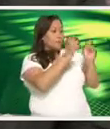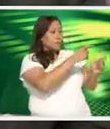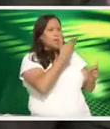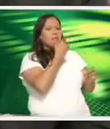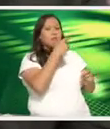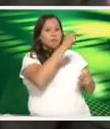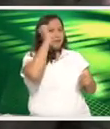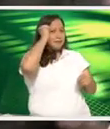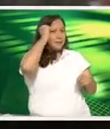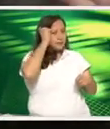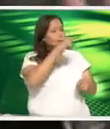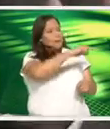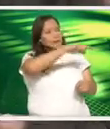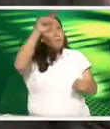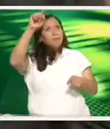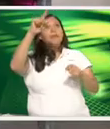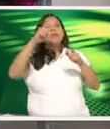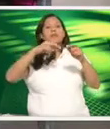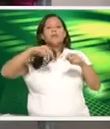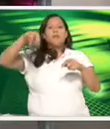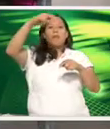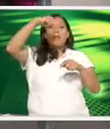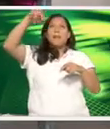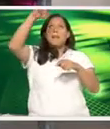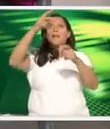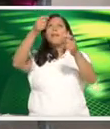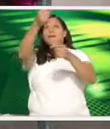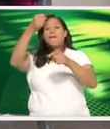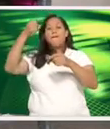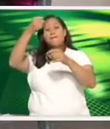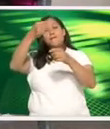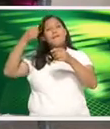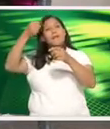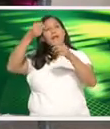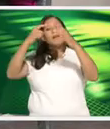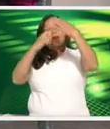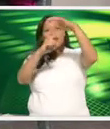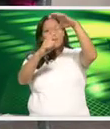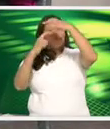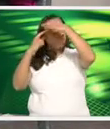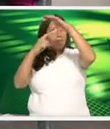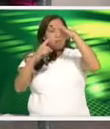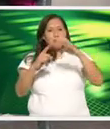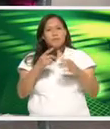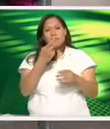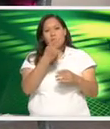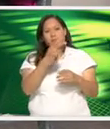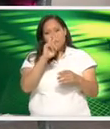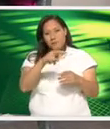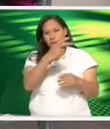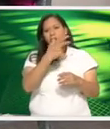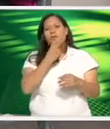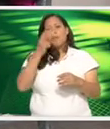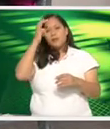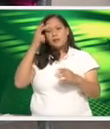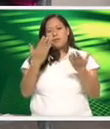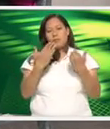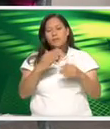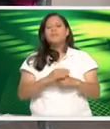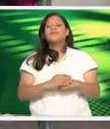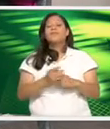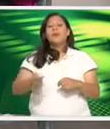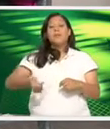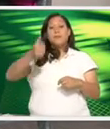al campanario a tocar la campana para convocar al pueblo. Eso es solo un detallito, digo, no altera la historia. Y el otro importante es que el